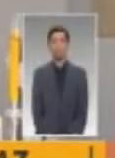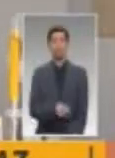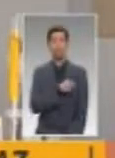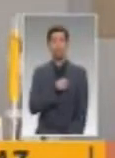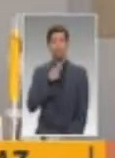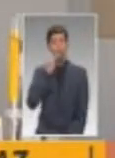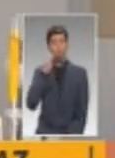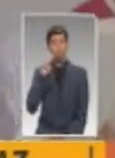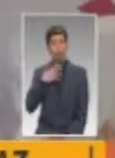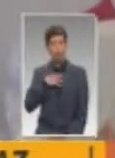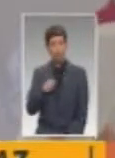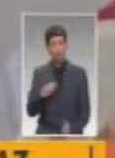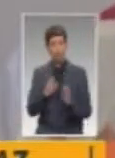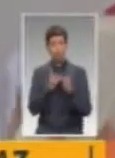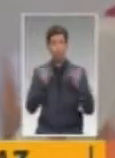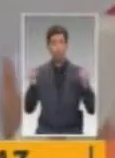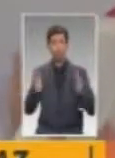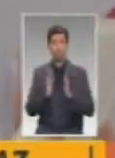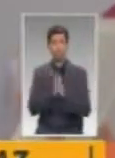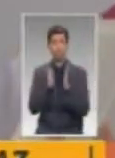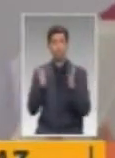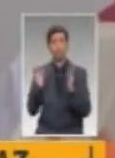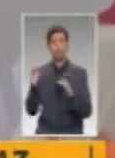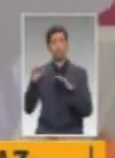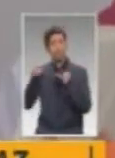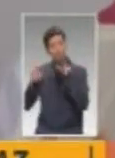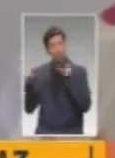del Padre, y del Hijo, y del Espíritu Santo.